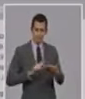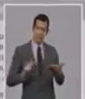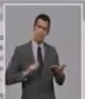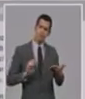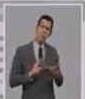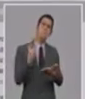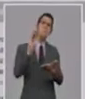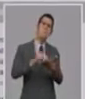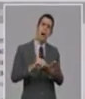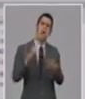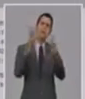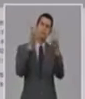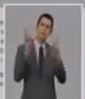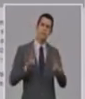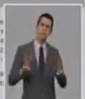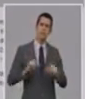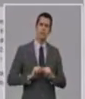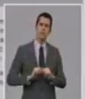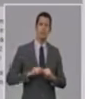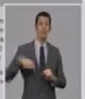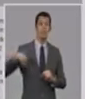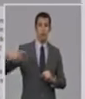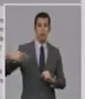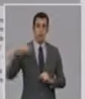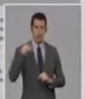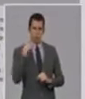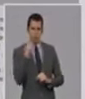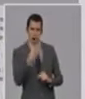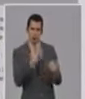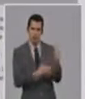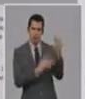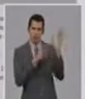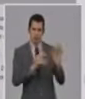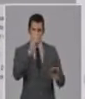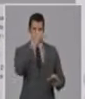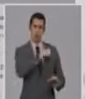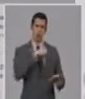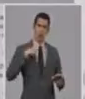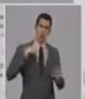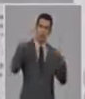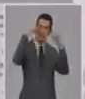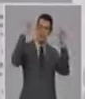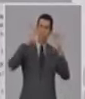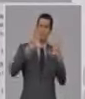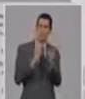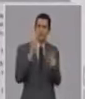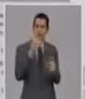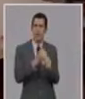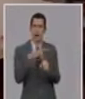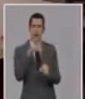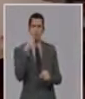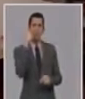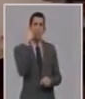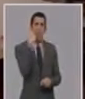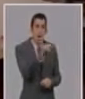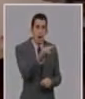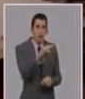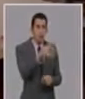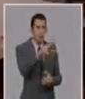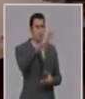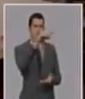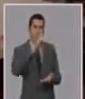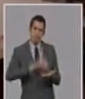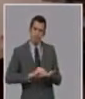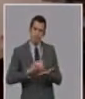donde se contaba cómo desde allí los voluntarios que estábamos, los médicos también, las enfermeras que estaban allí,